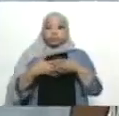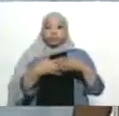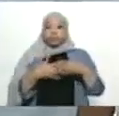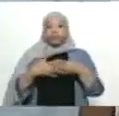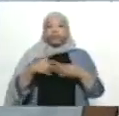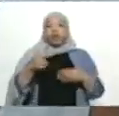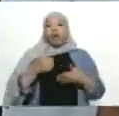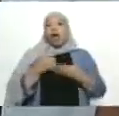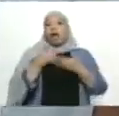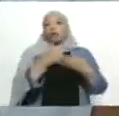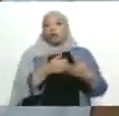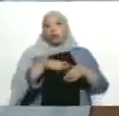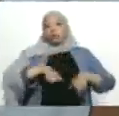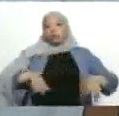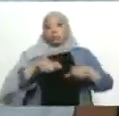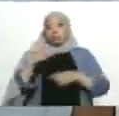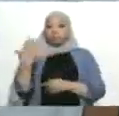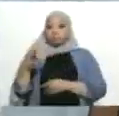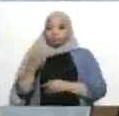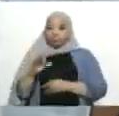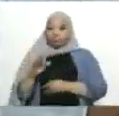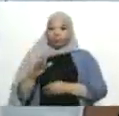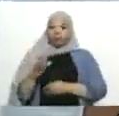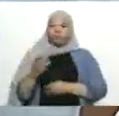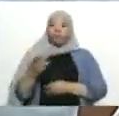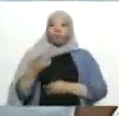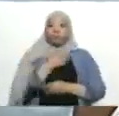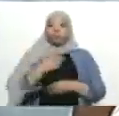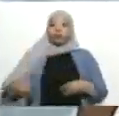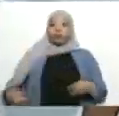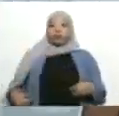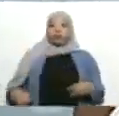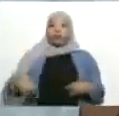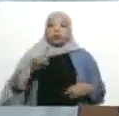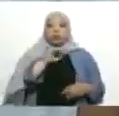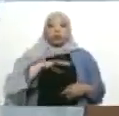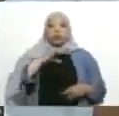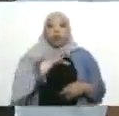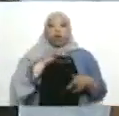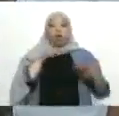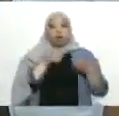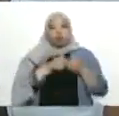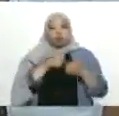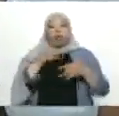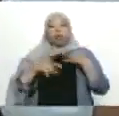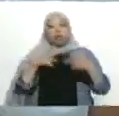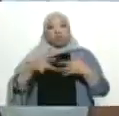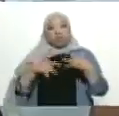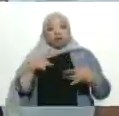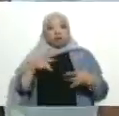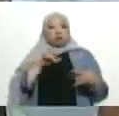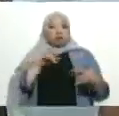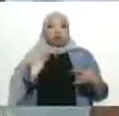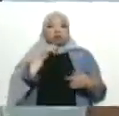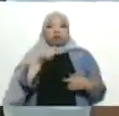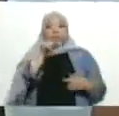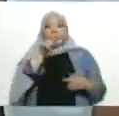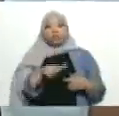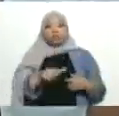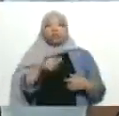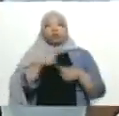territorio para lo peor, de Sebastián Piñera, presidente chileno, que acompañó esta aventura, y de Mario Abdo